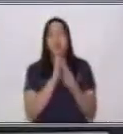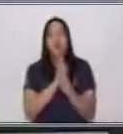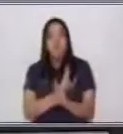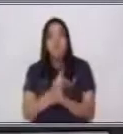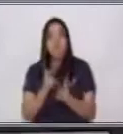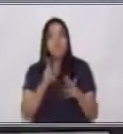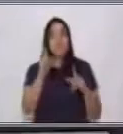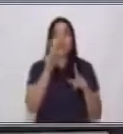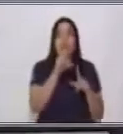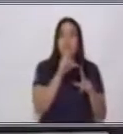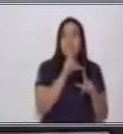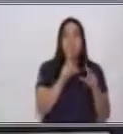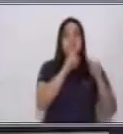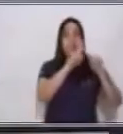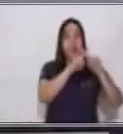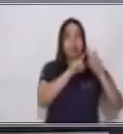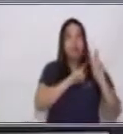¿De dónde salió?